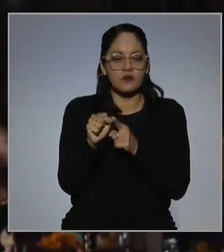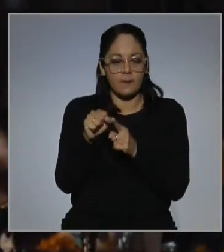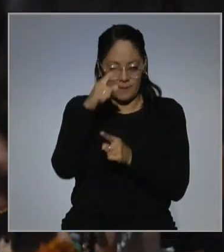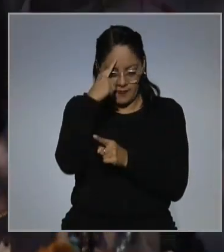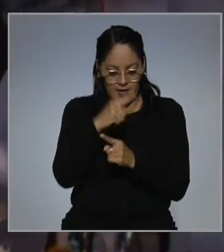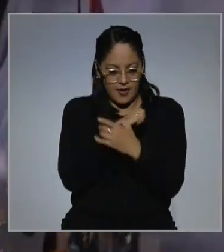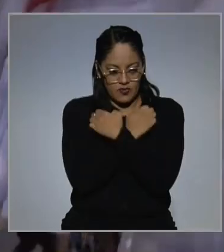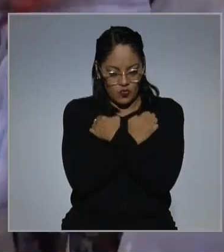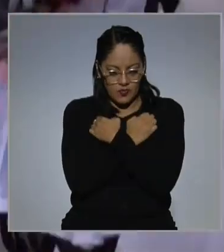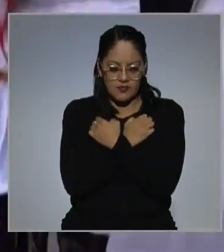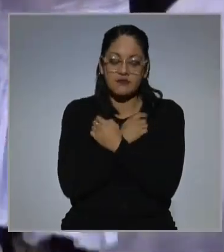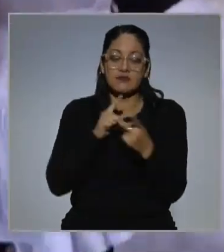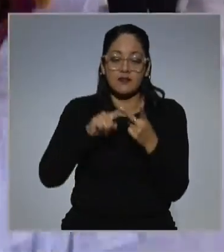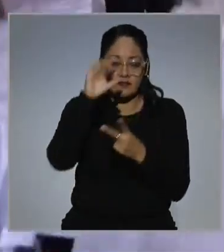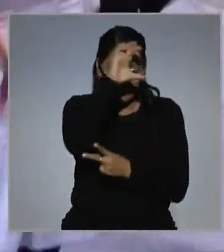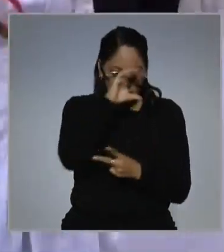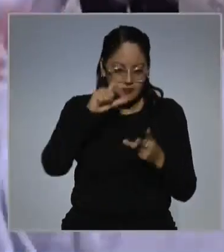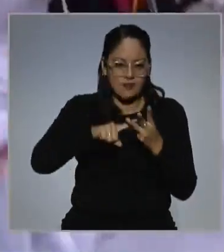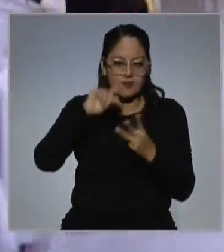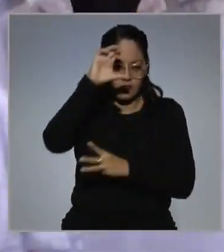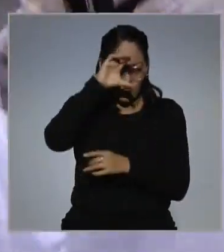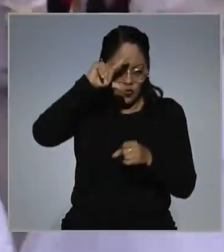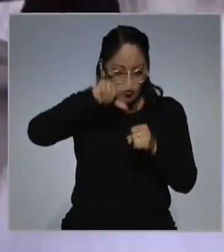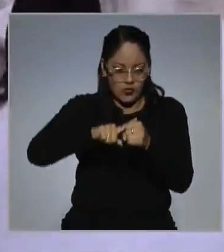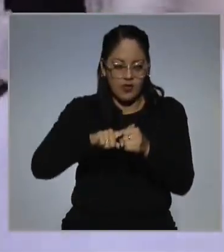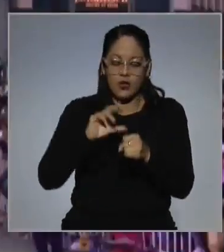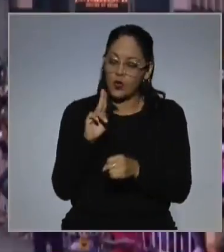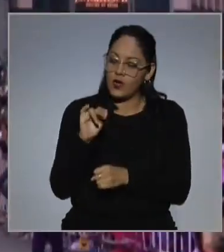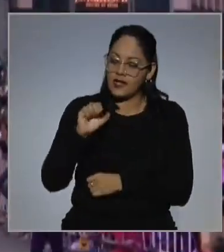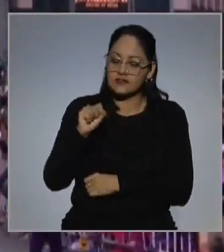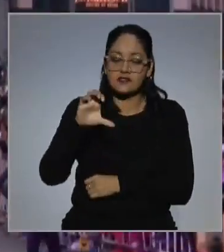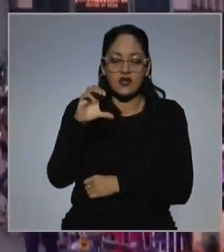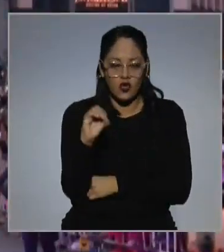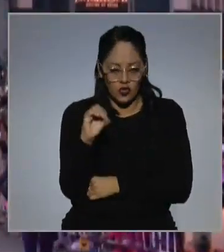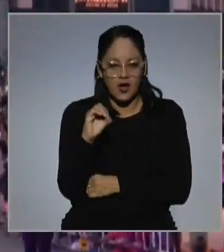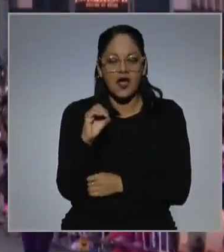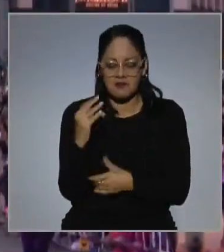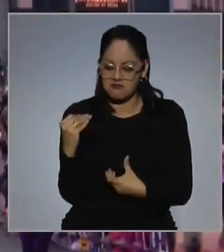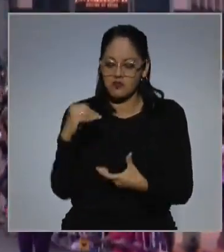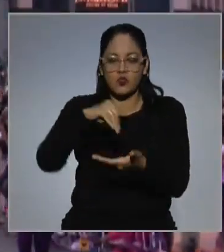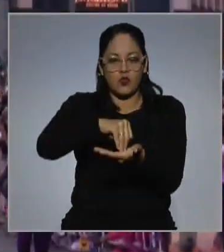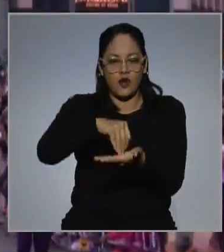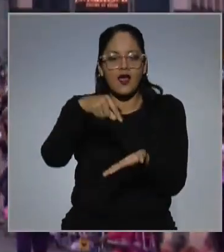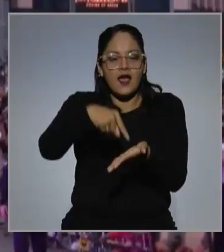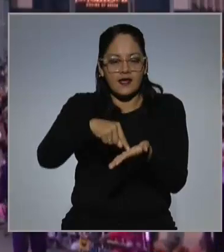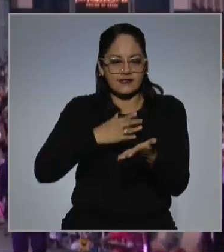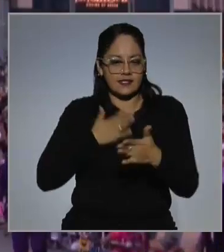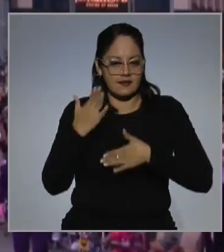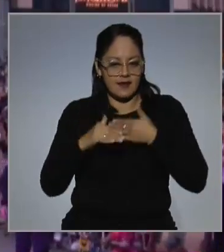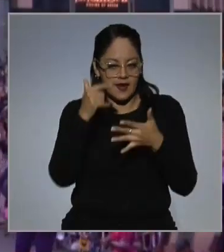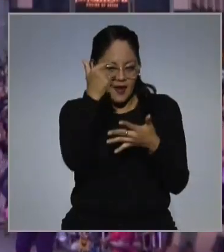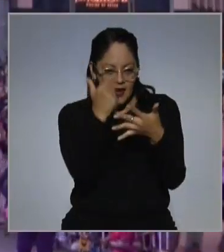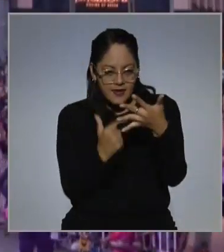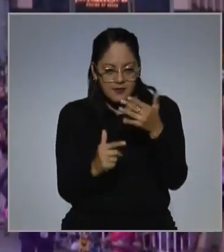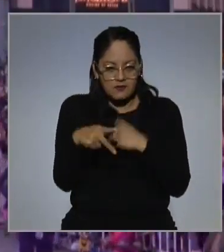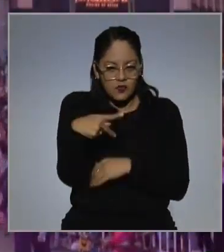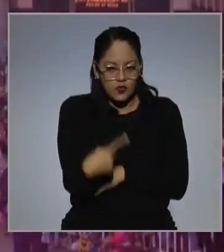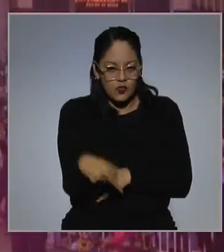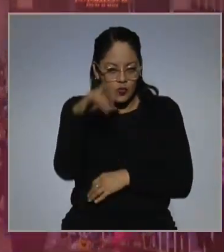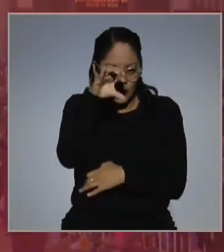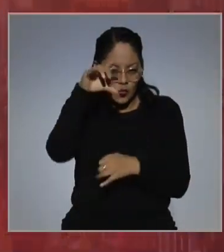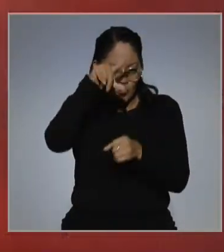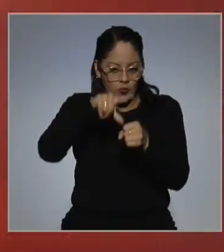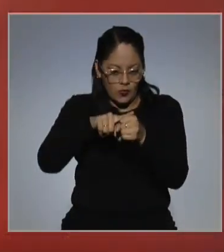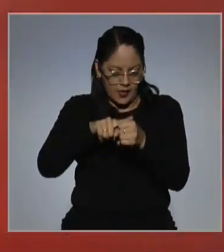la Educación, la Ciencia y la Cultura, UNESCO, incluyó esta celebración en su lista de Patrimonio